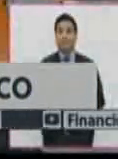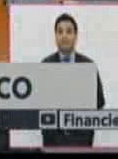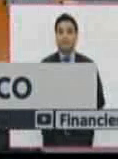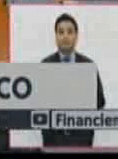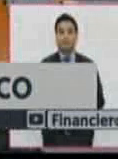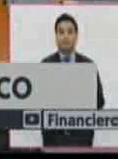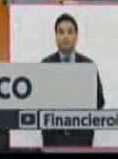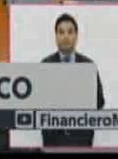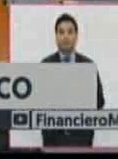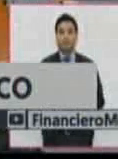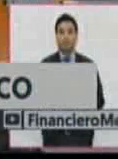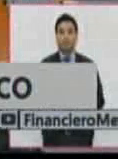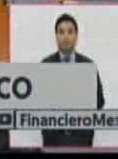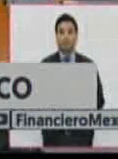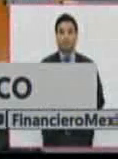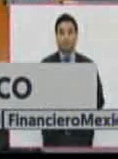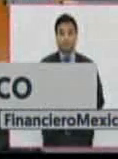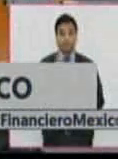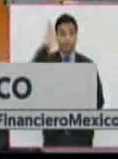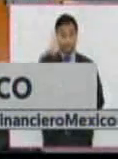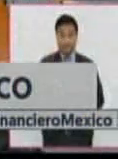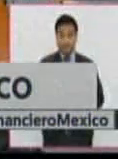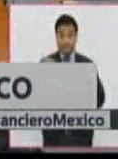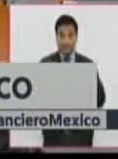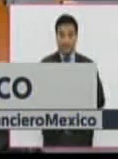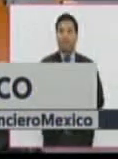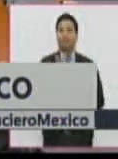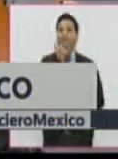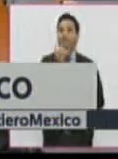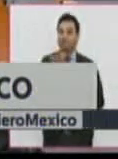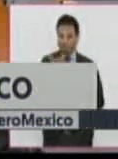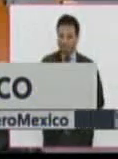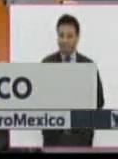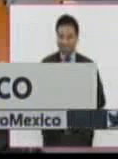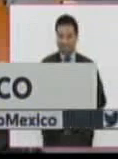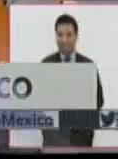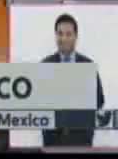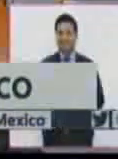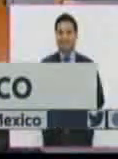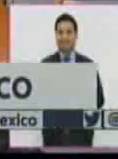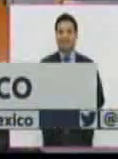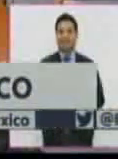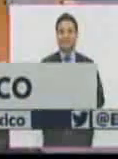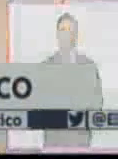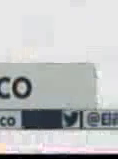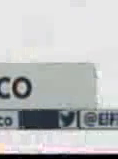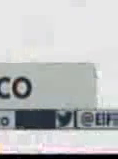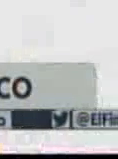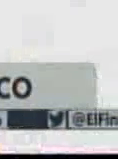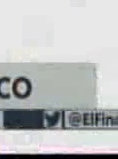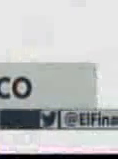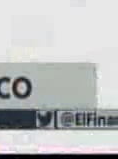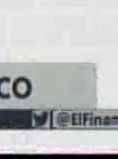deben de tener capacidad económica para hacerlo. Y el mecanismo que siguieron ellos de recaudación